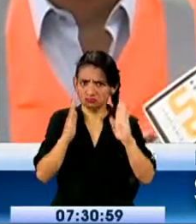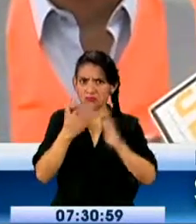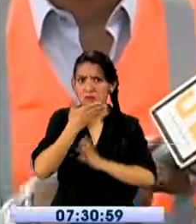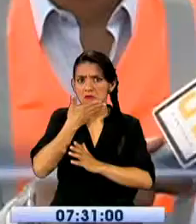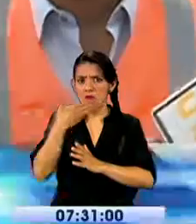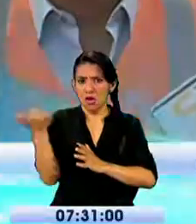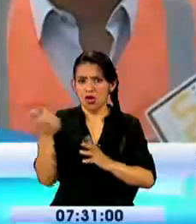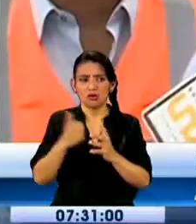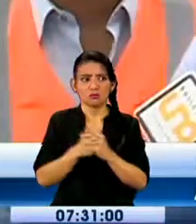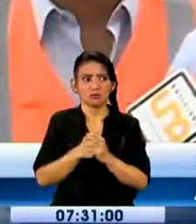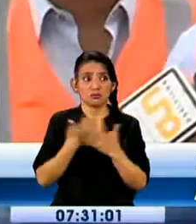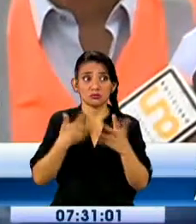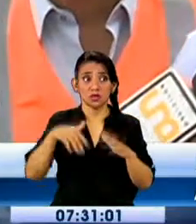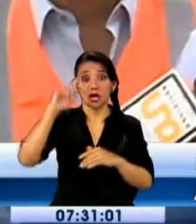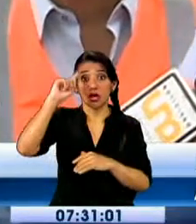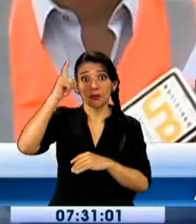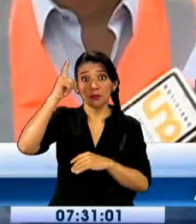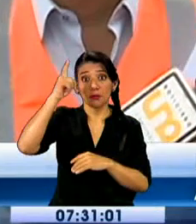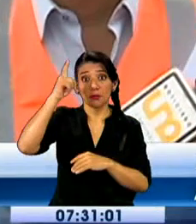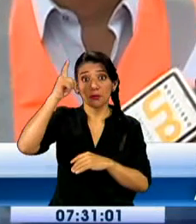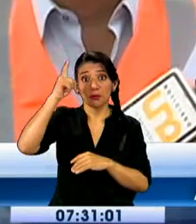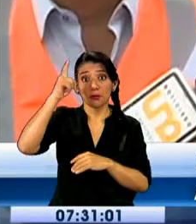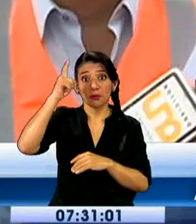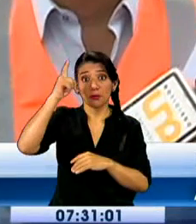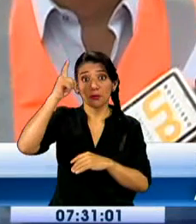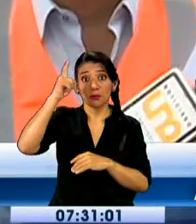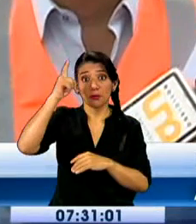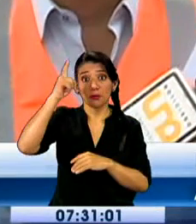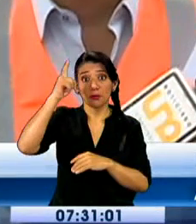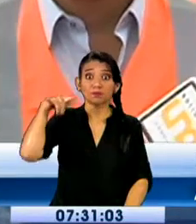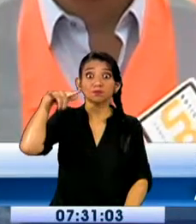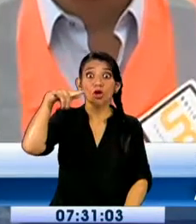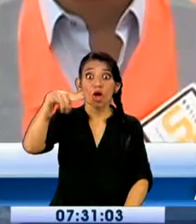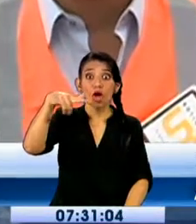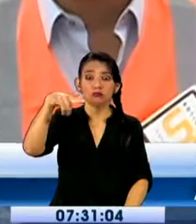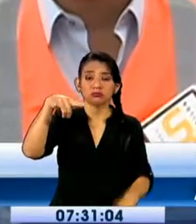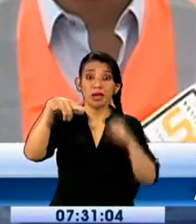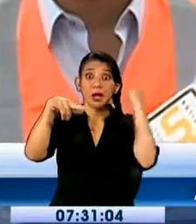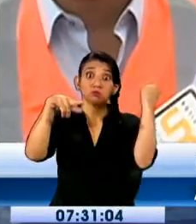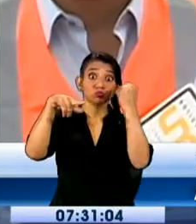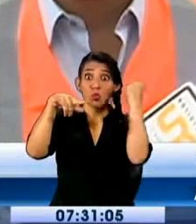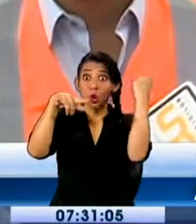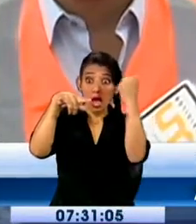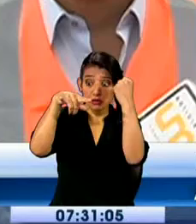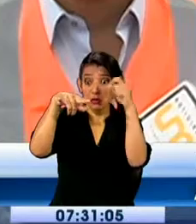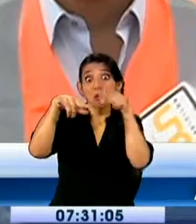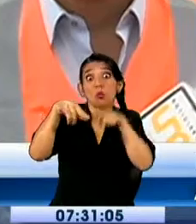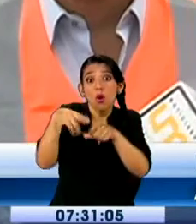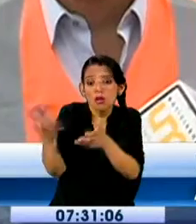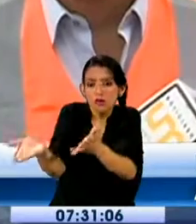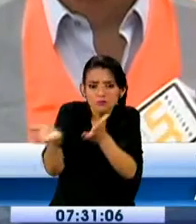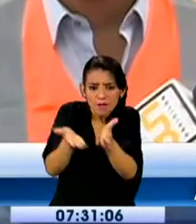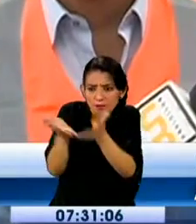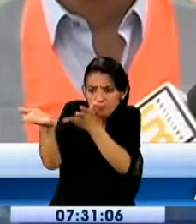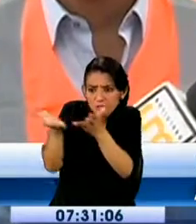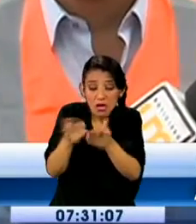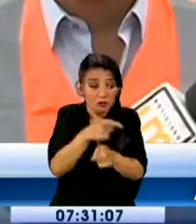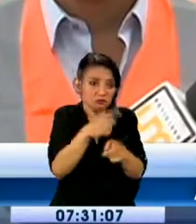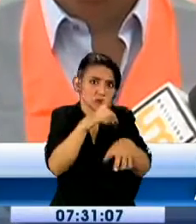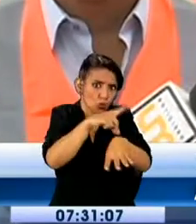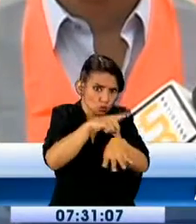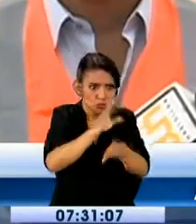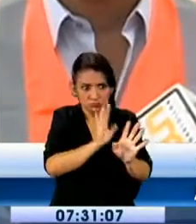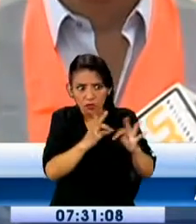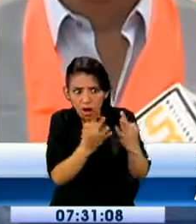una gestión con el gobierno nacional para poder obtener un avión ambulancia y, de ser el caso, de obtener la autorización de los